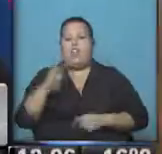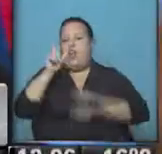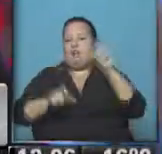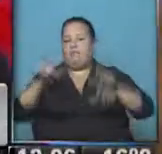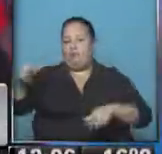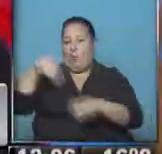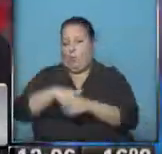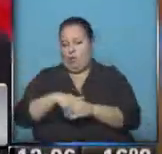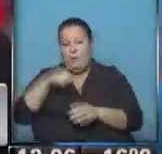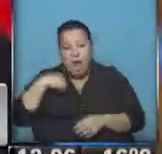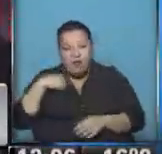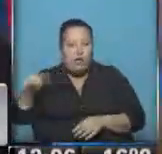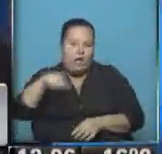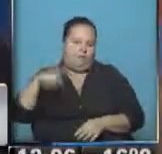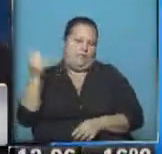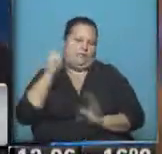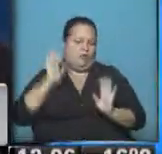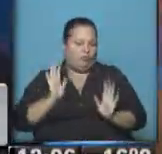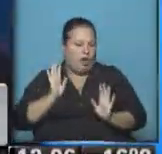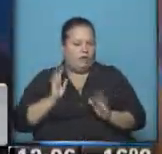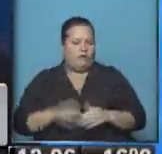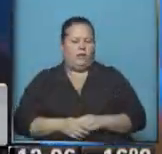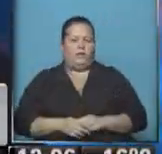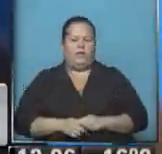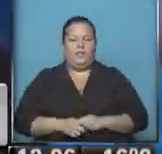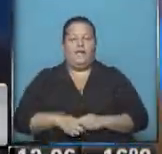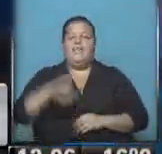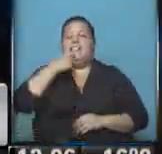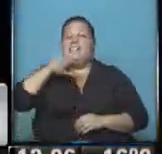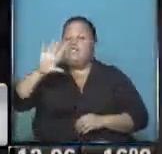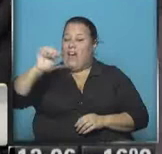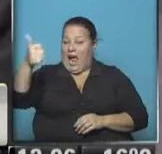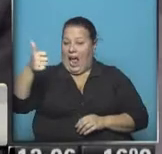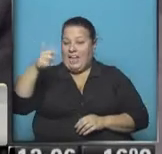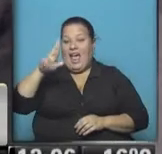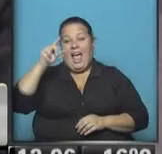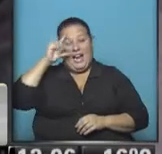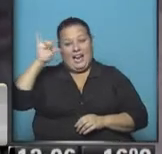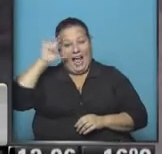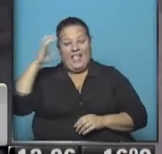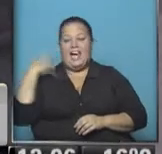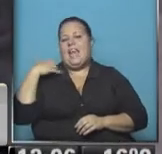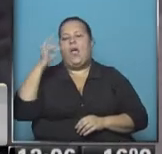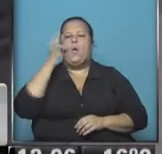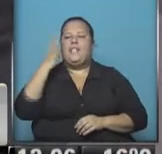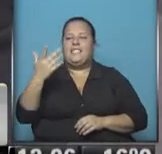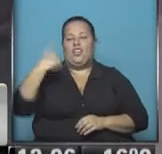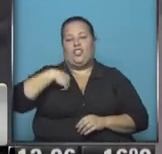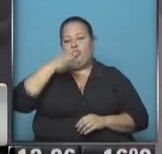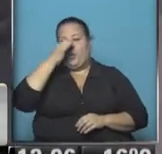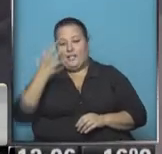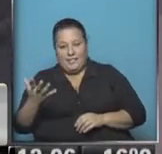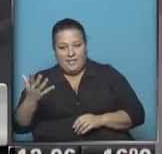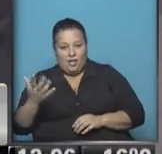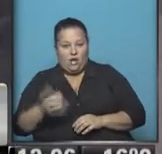ciudadano. Para nosotros eso es lo más importante de todo. Si hubiera ganado Recalde las generales con 45 y nosotros con